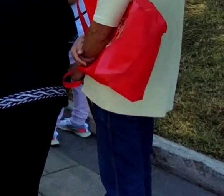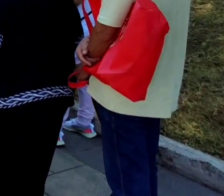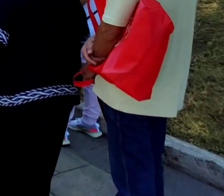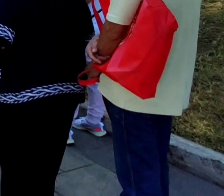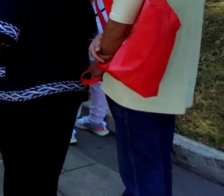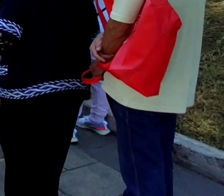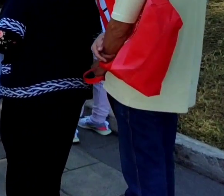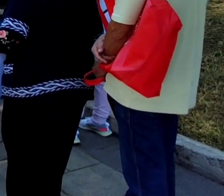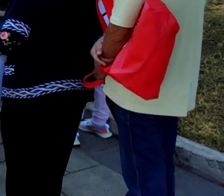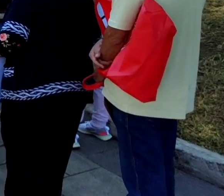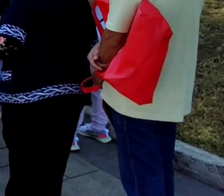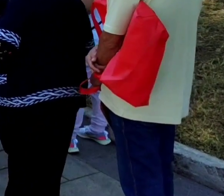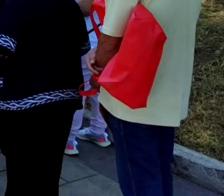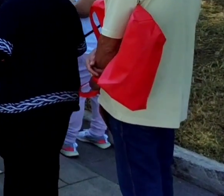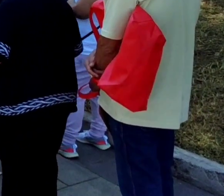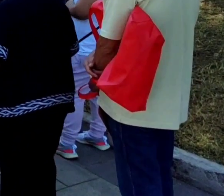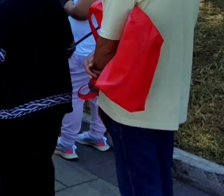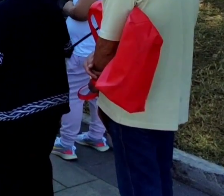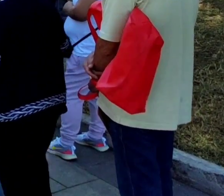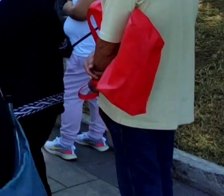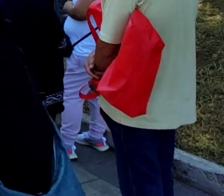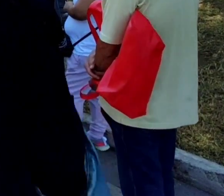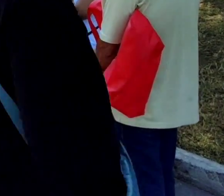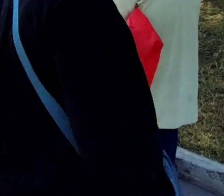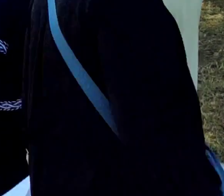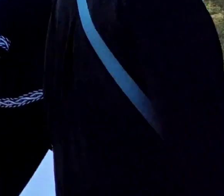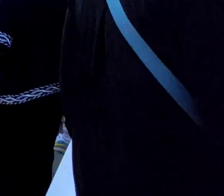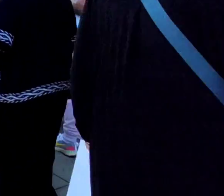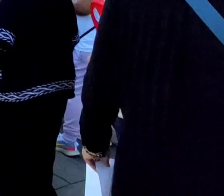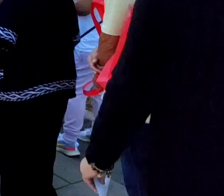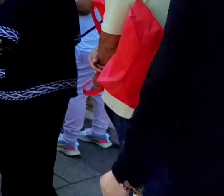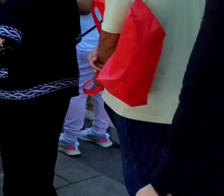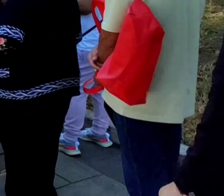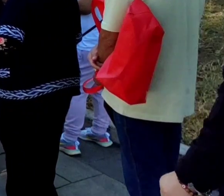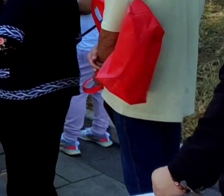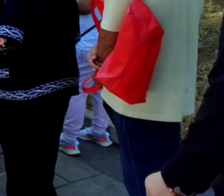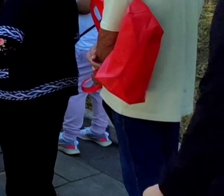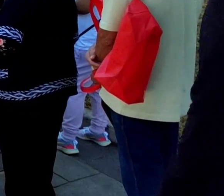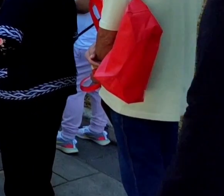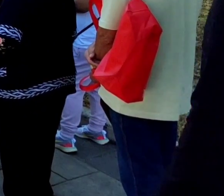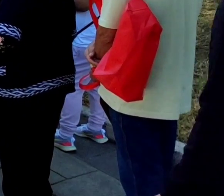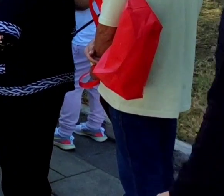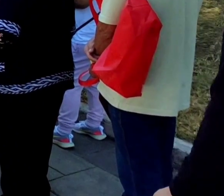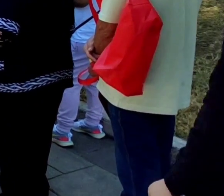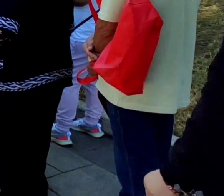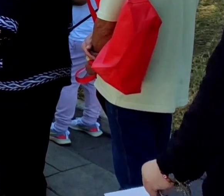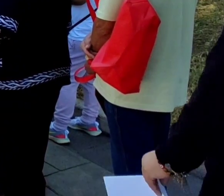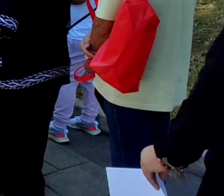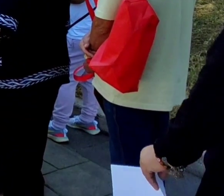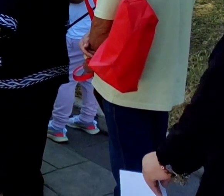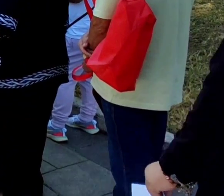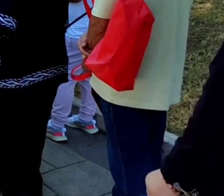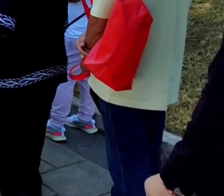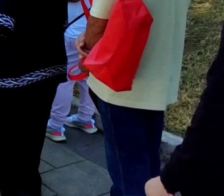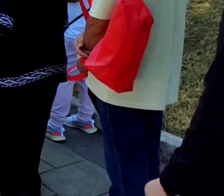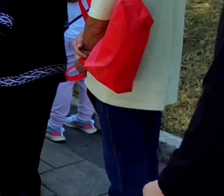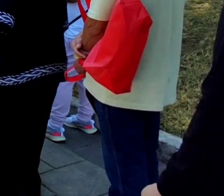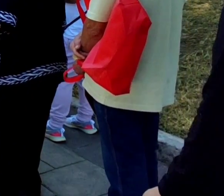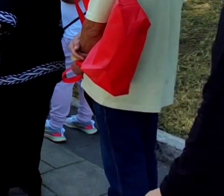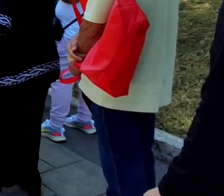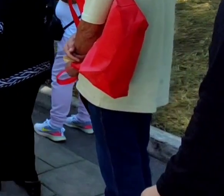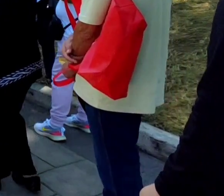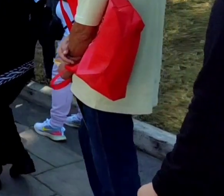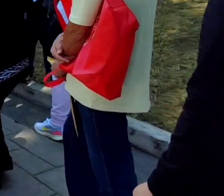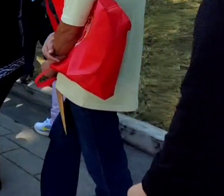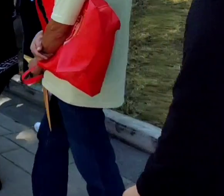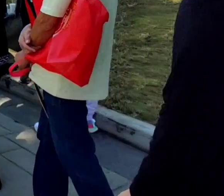en entrega de las becas adelantadas en este mes de noviembre. Si usted no sabe cómo registrarse, yo lo